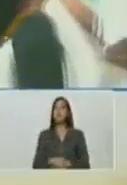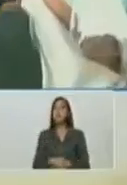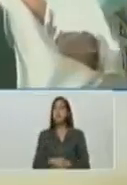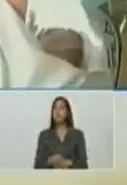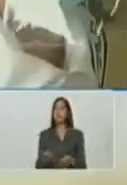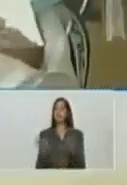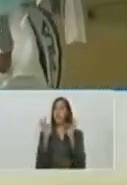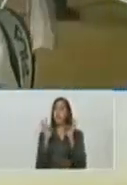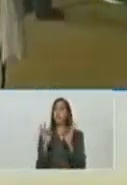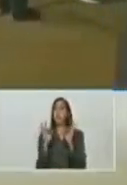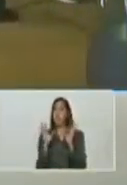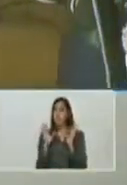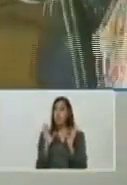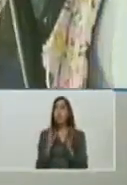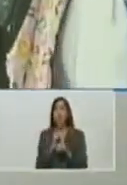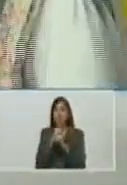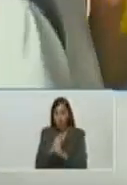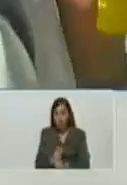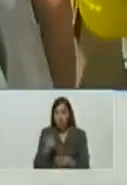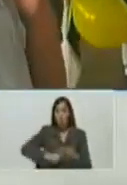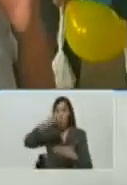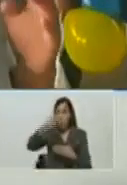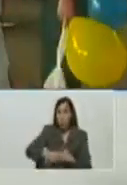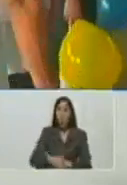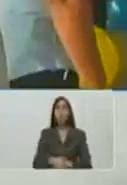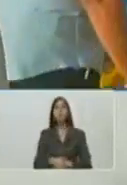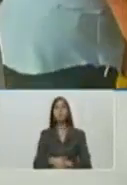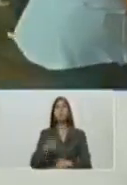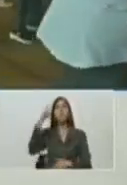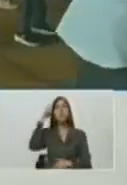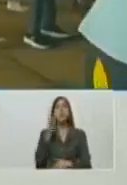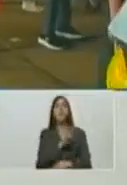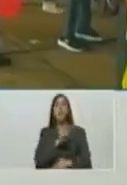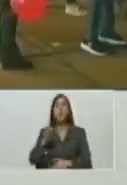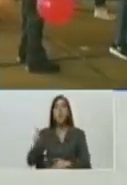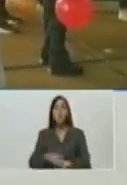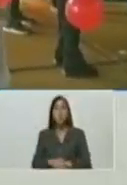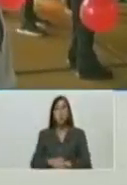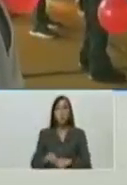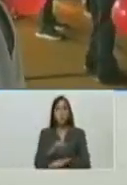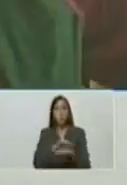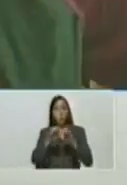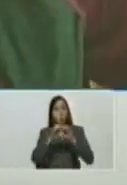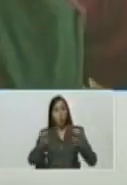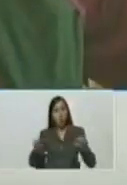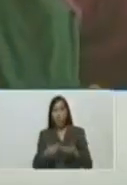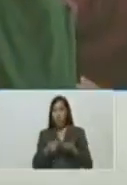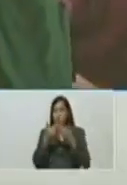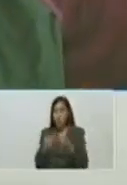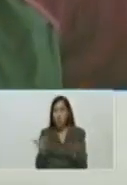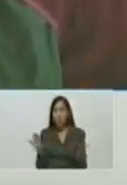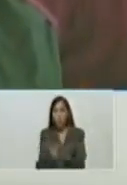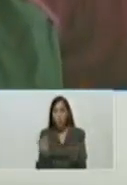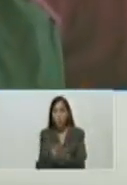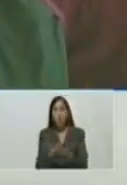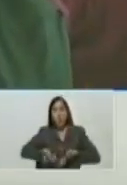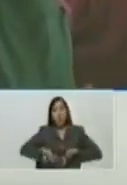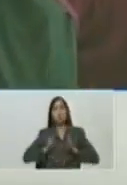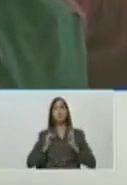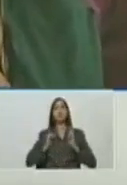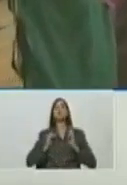determinar, cercano a la fecha del 21 de noviembre, el Ministerio de Educación tiene que entregar todas las escuelas y liceos